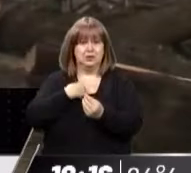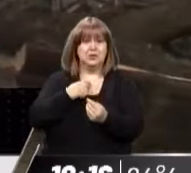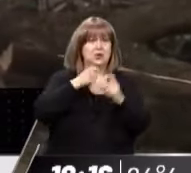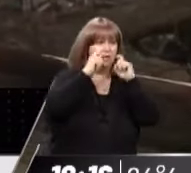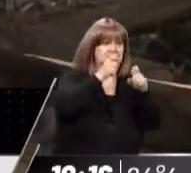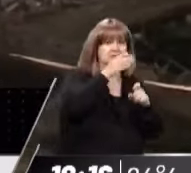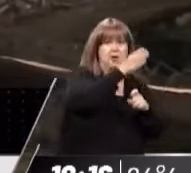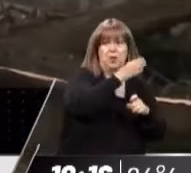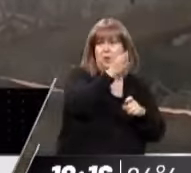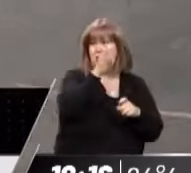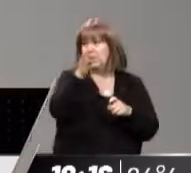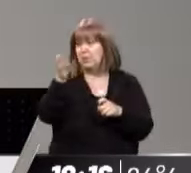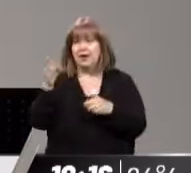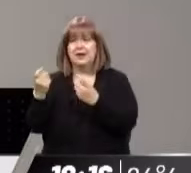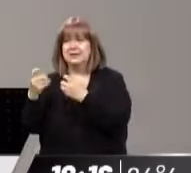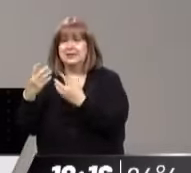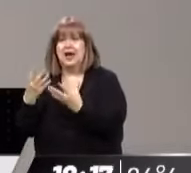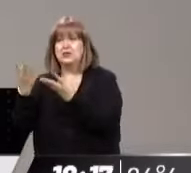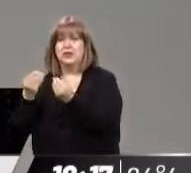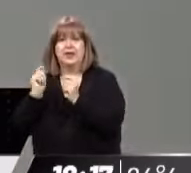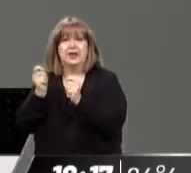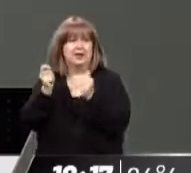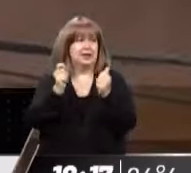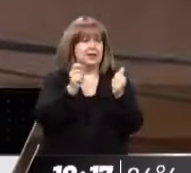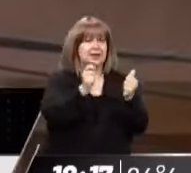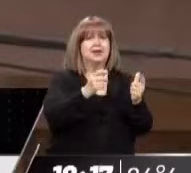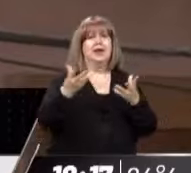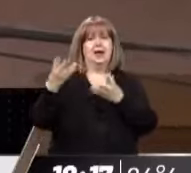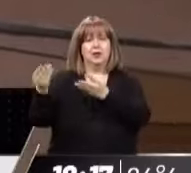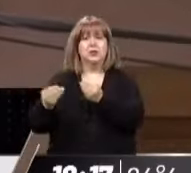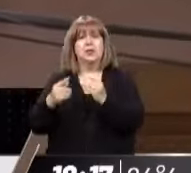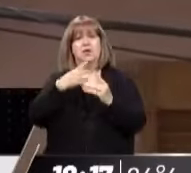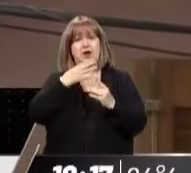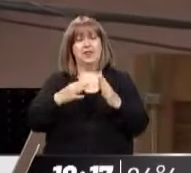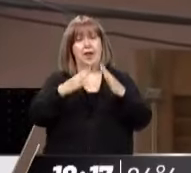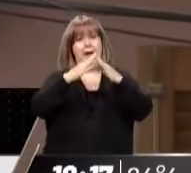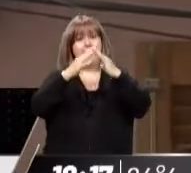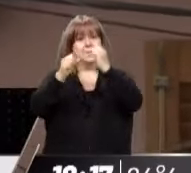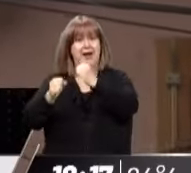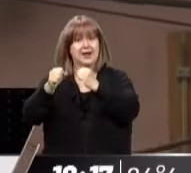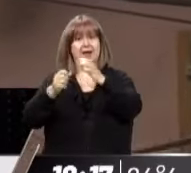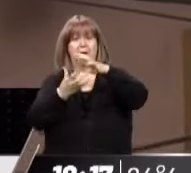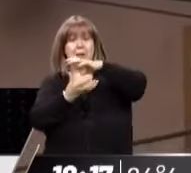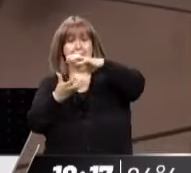El viento fue muy, muy fuerte y mucha agua en pocos minutos, ¿no? En el Parque La Palmira, que está acá